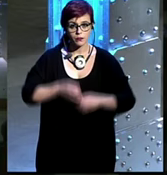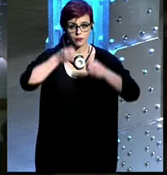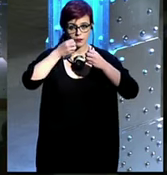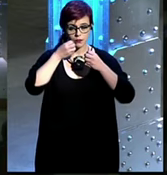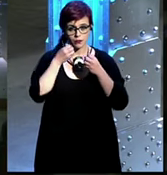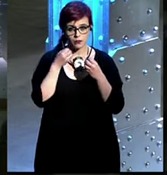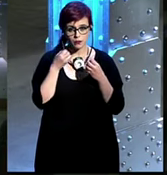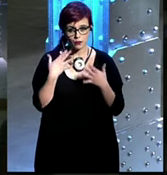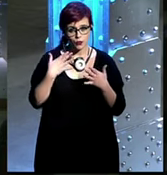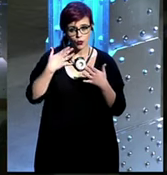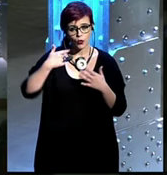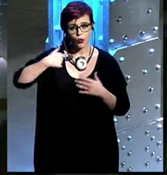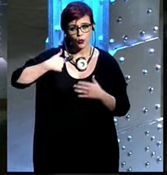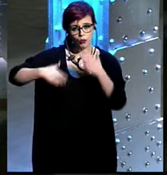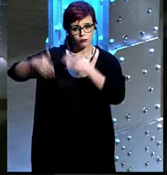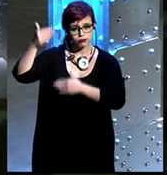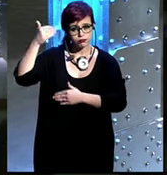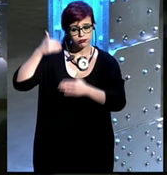When I was